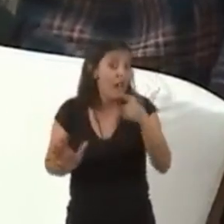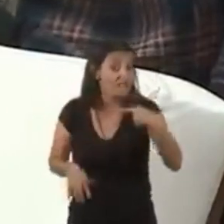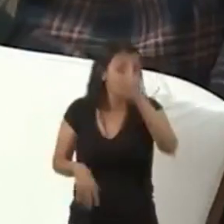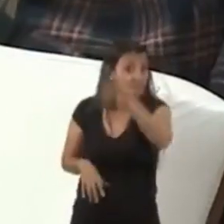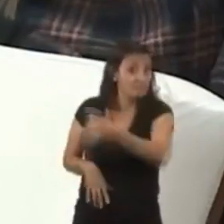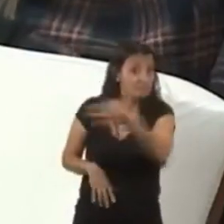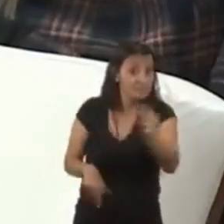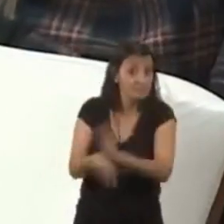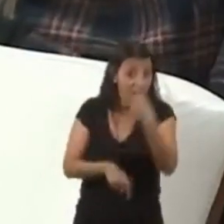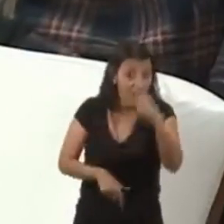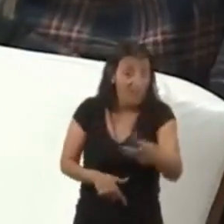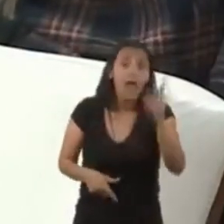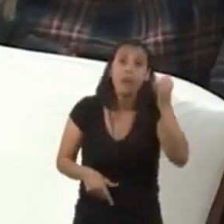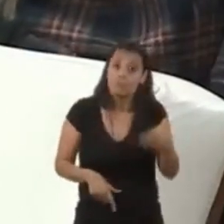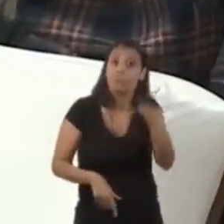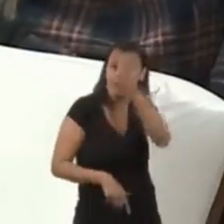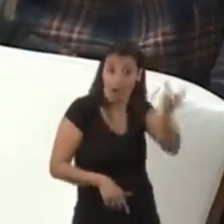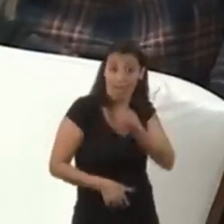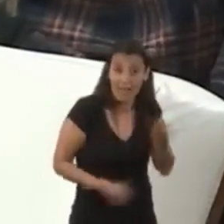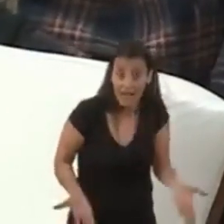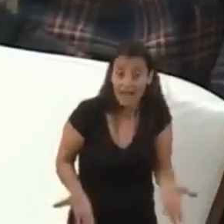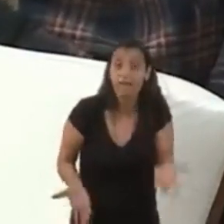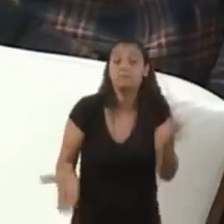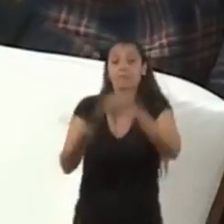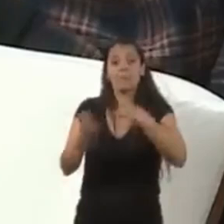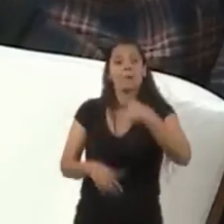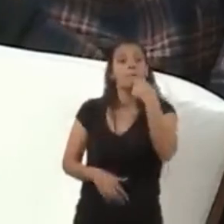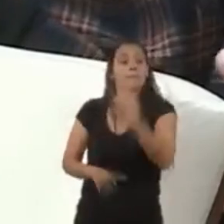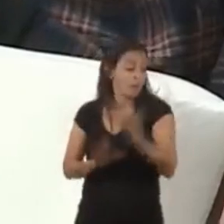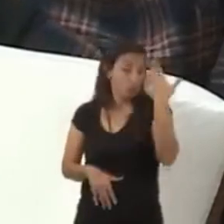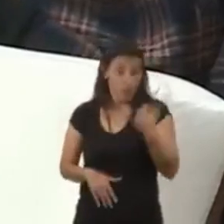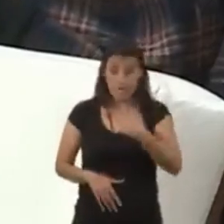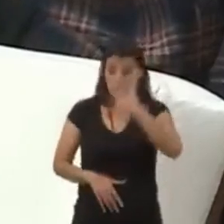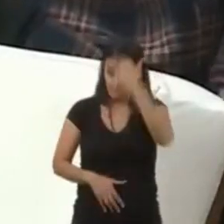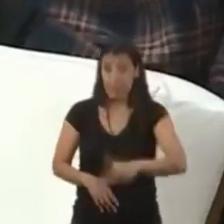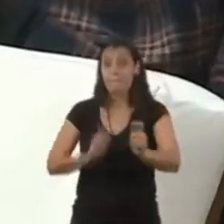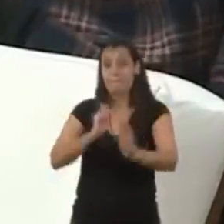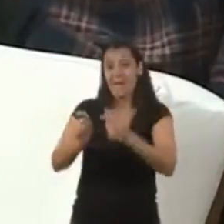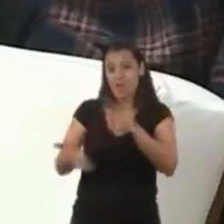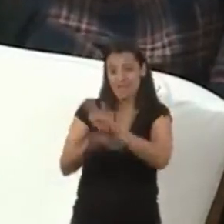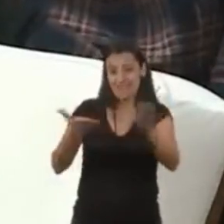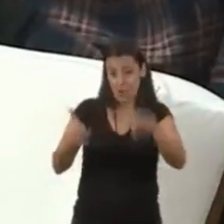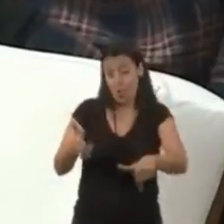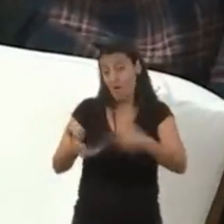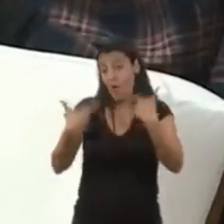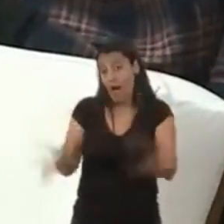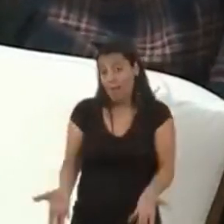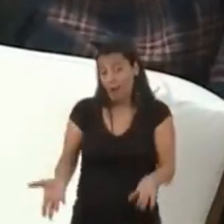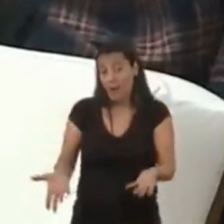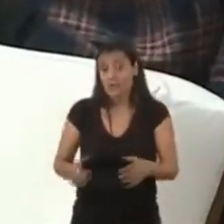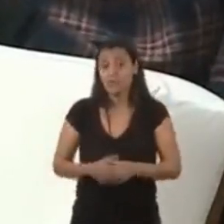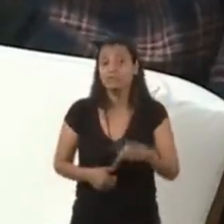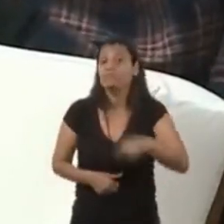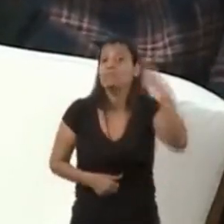ha ido hoy a declarar y también preguntarle a ayer como periodista Soy nuevo acá vamos a abrir aquí el medio de comunicación en Buenos Aires porque